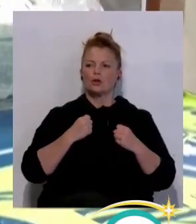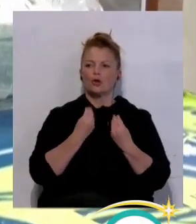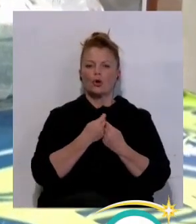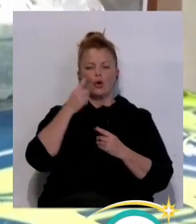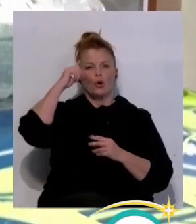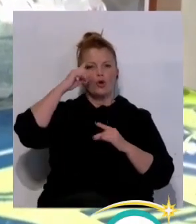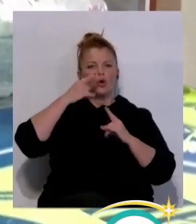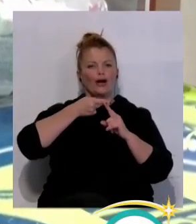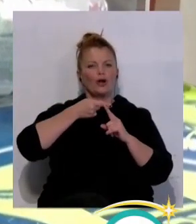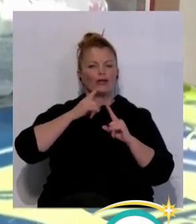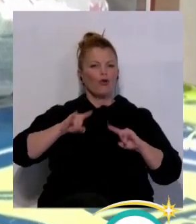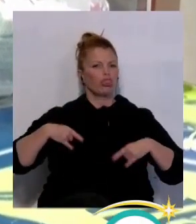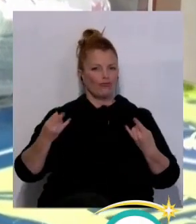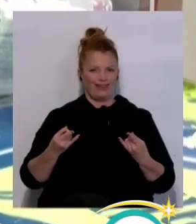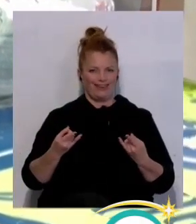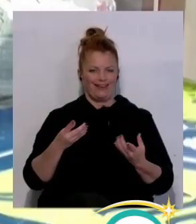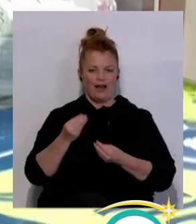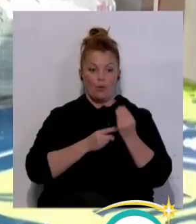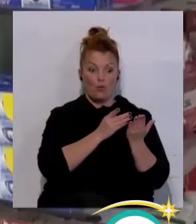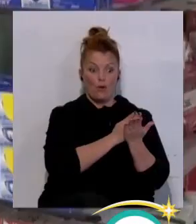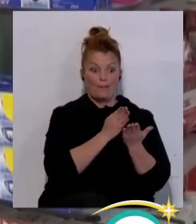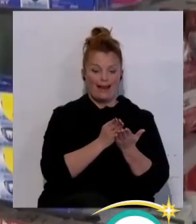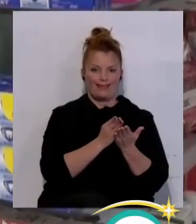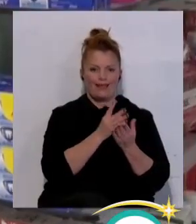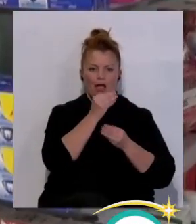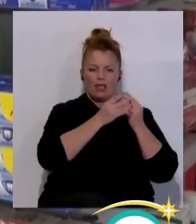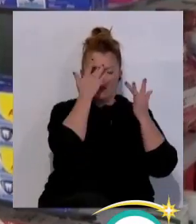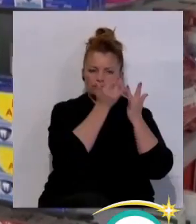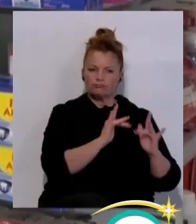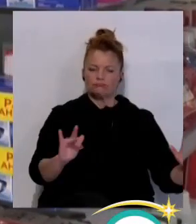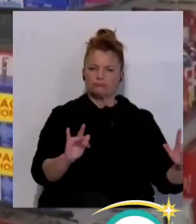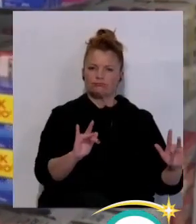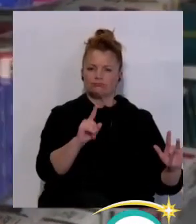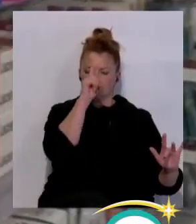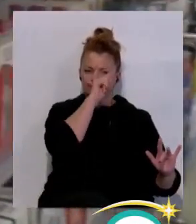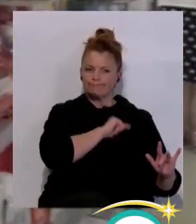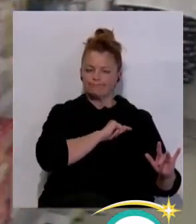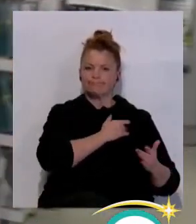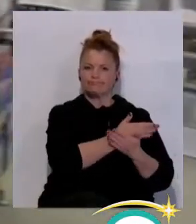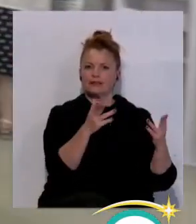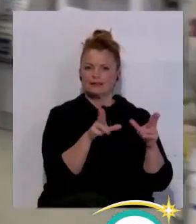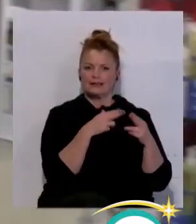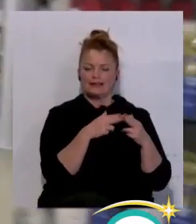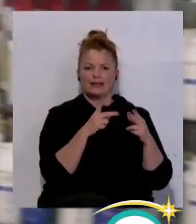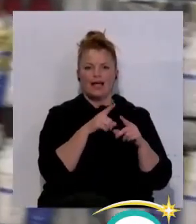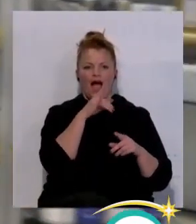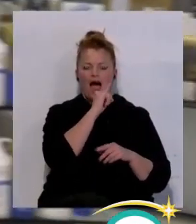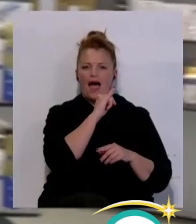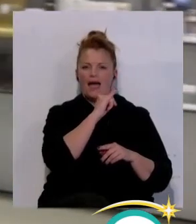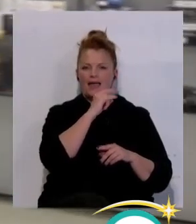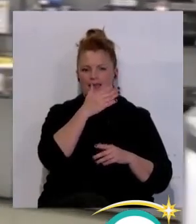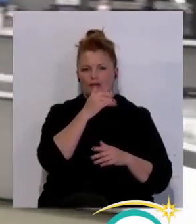doble objetivo. Por una parte, se pretende concienciar y sensibilizar a la sociedad sobre la lacra que